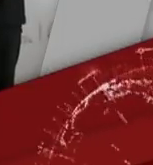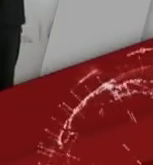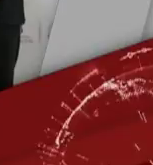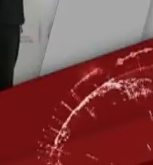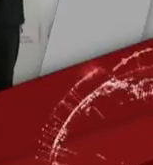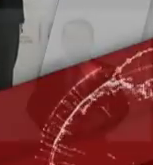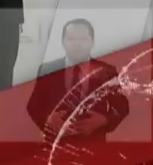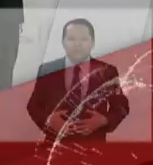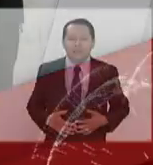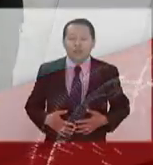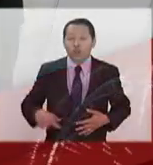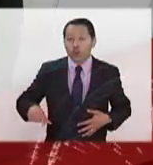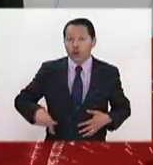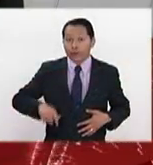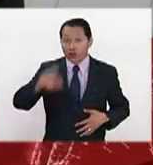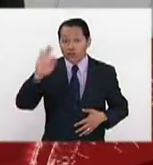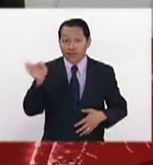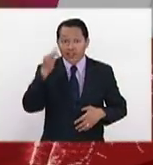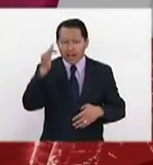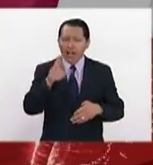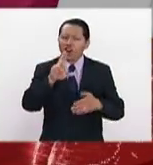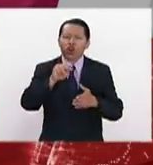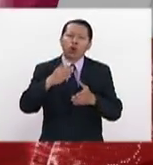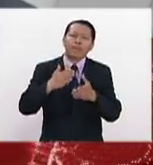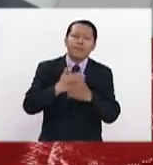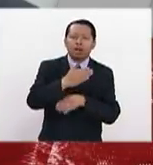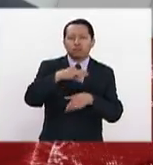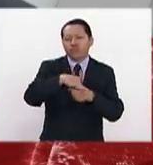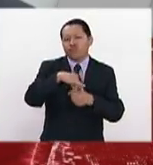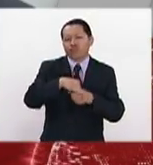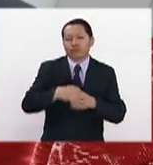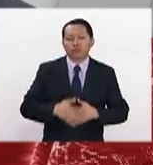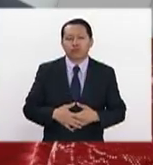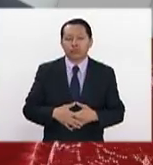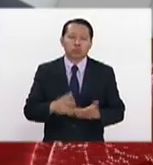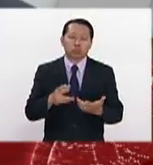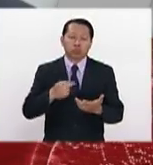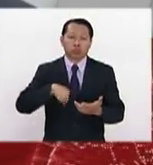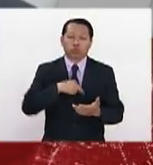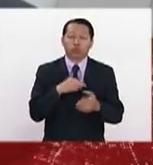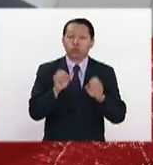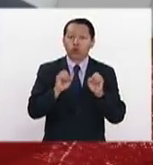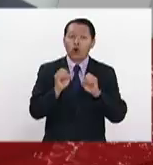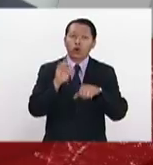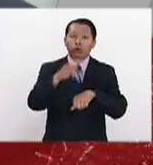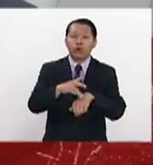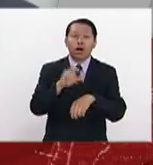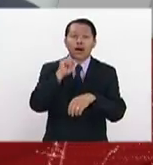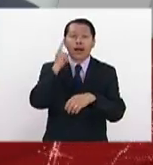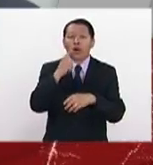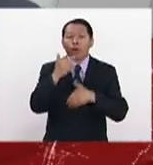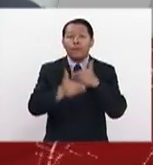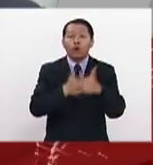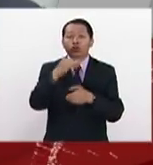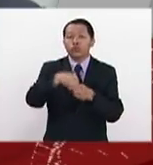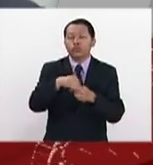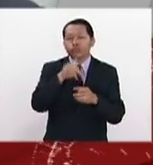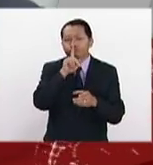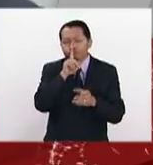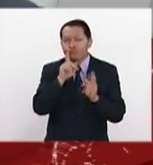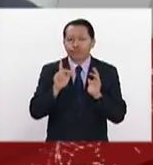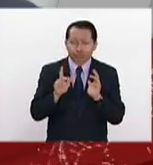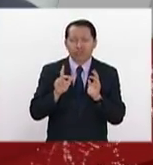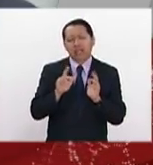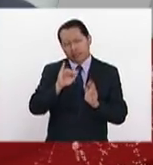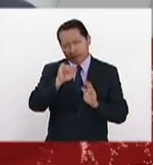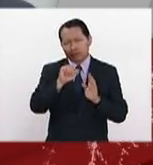El gobierno federal no está metido en el proceso electoral. No tenemos las manos metidas en el proceso electoral, sí tenemos